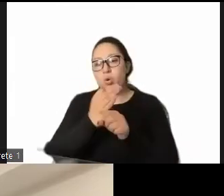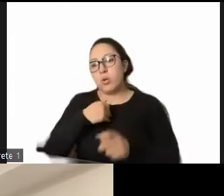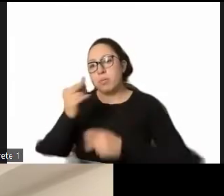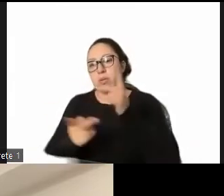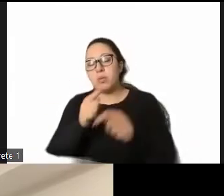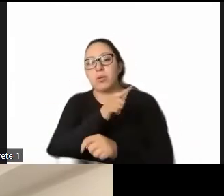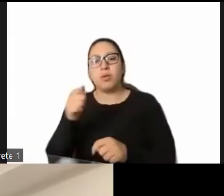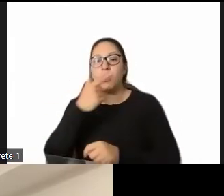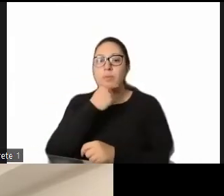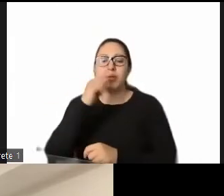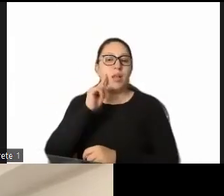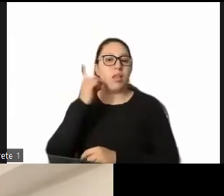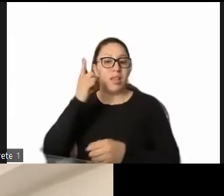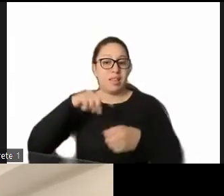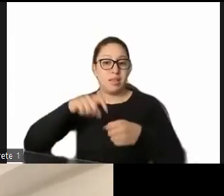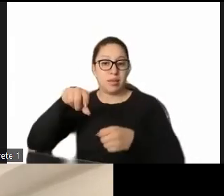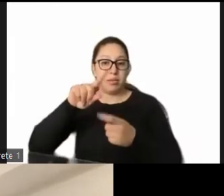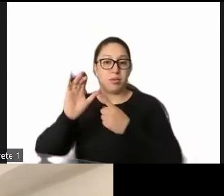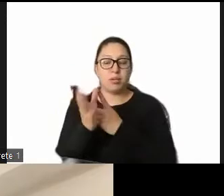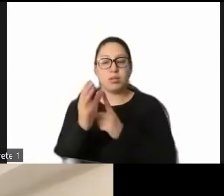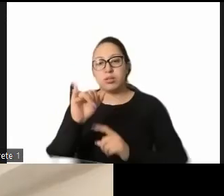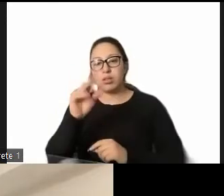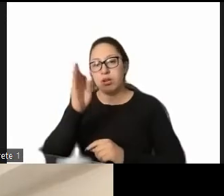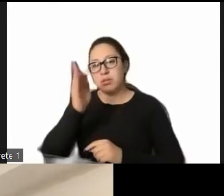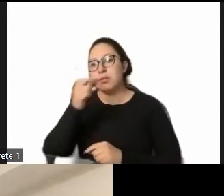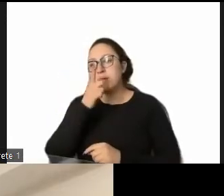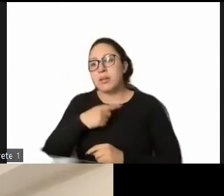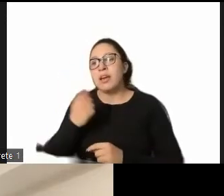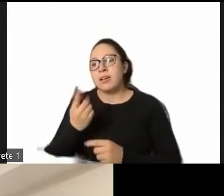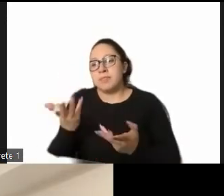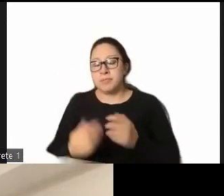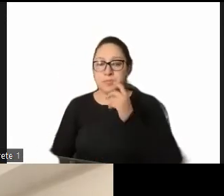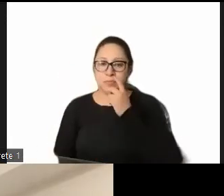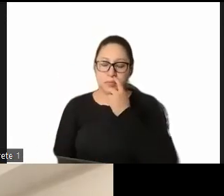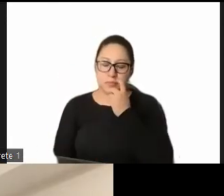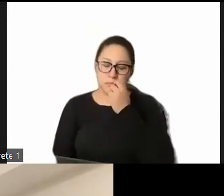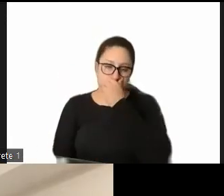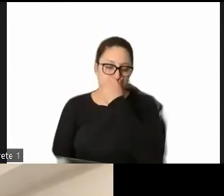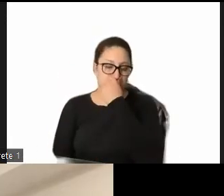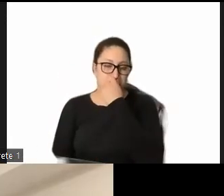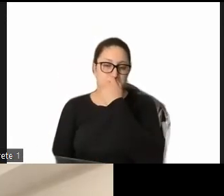de las y los integrantes en lo que usted indique. Es cuanto.